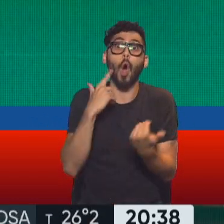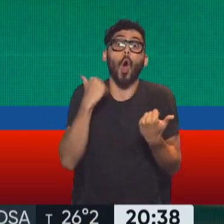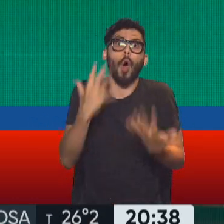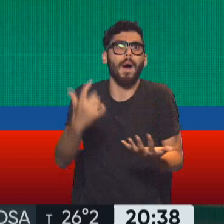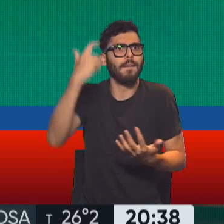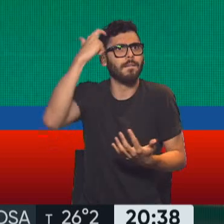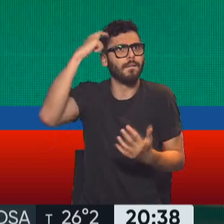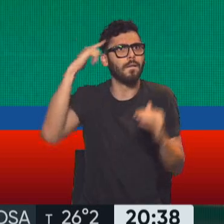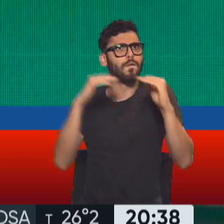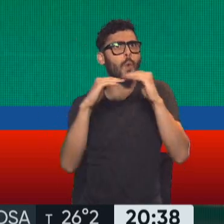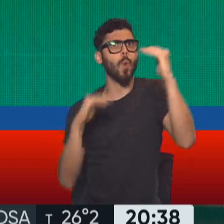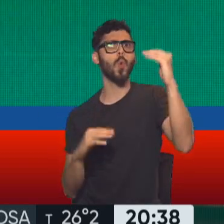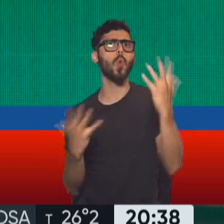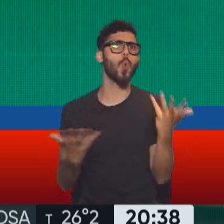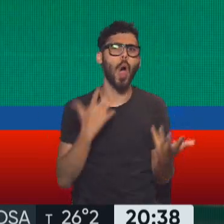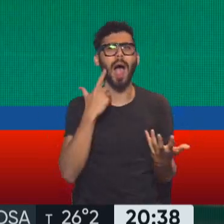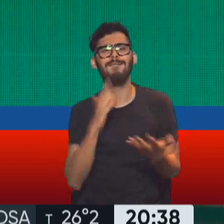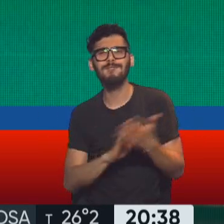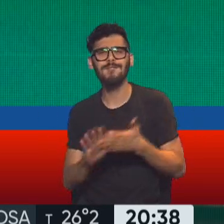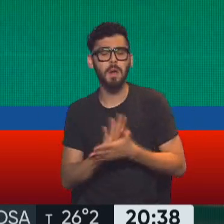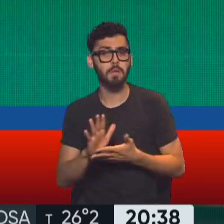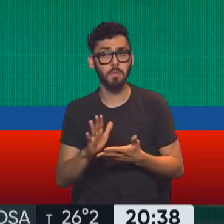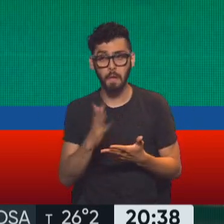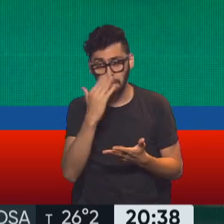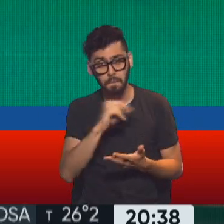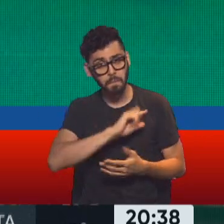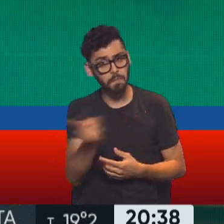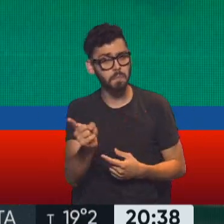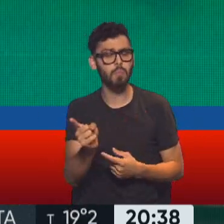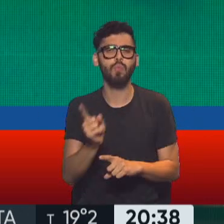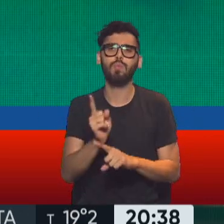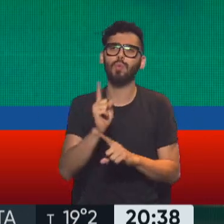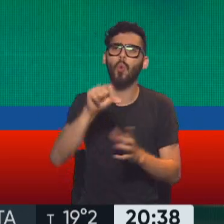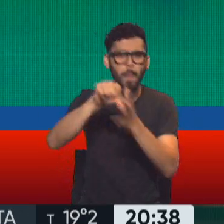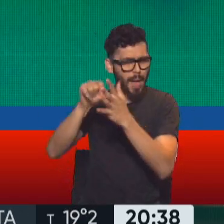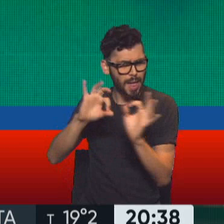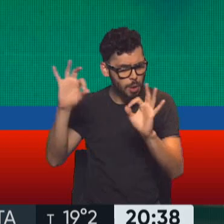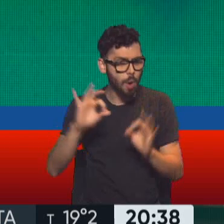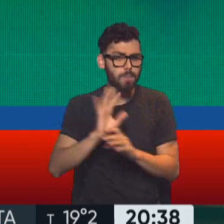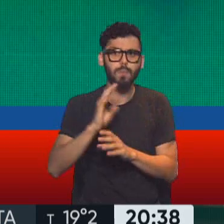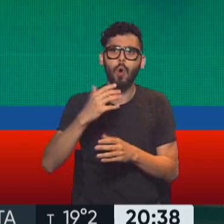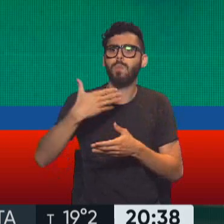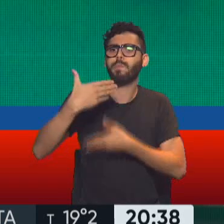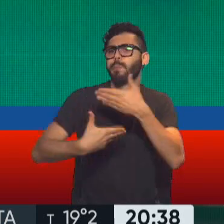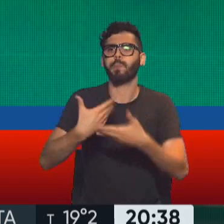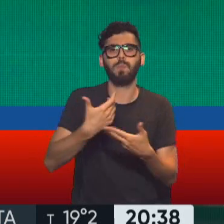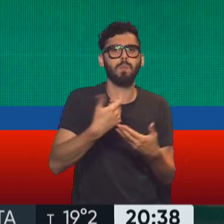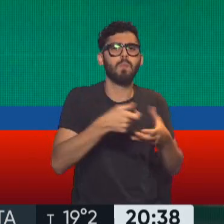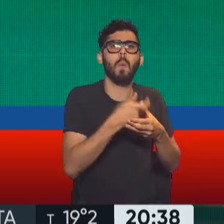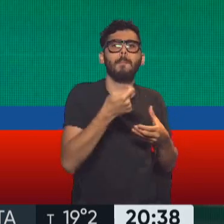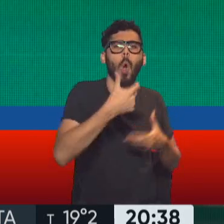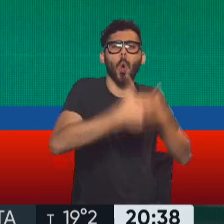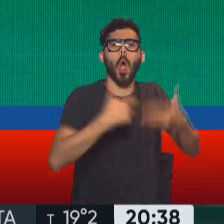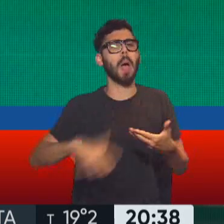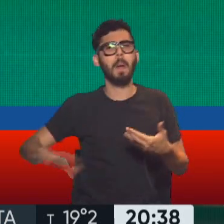que se agigantaron. ¿Esto ha sido un problema en todos los países? Digo, esto que le pasa a la Argentina, que el crecimiento queda en pocas manos, que los grandes parecen ser más poderosos todavía.